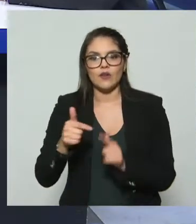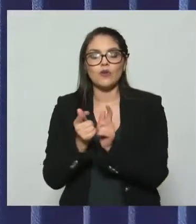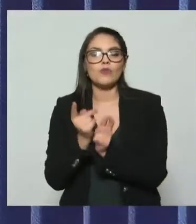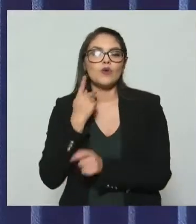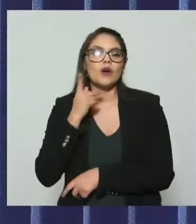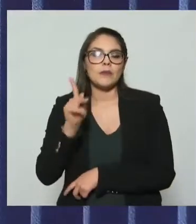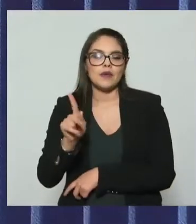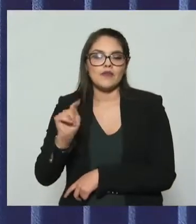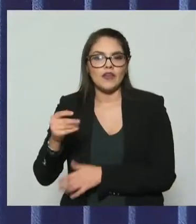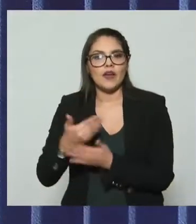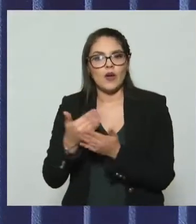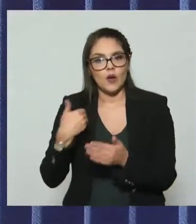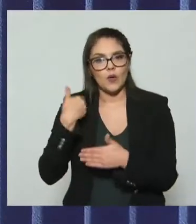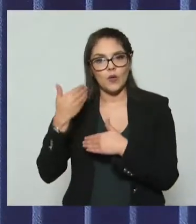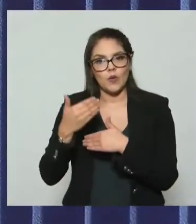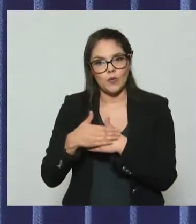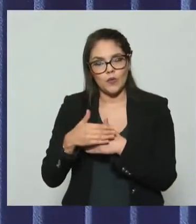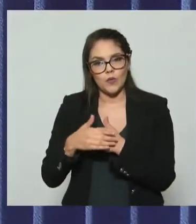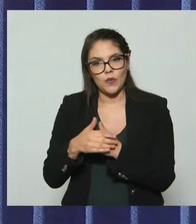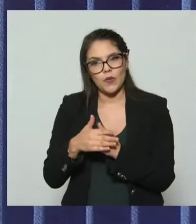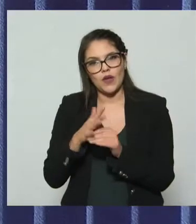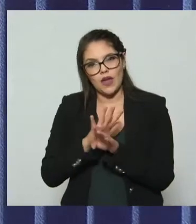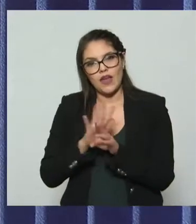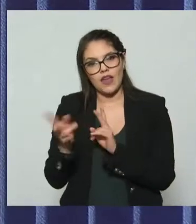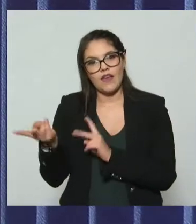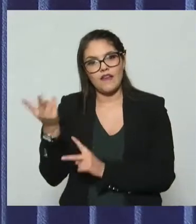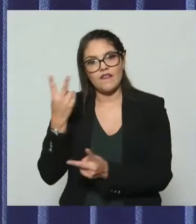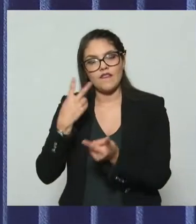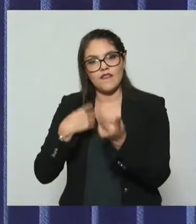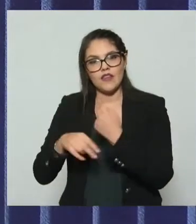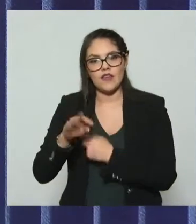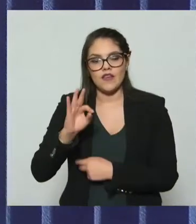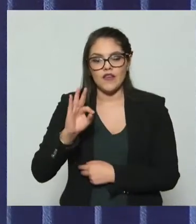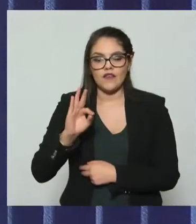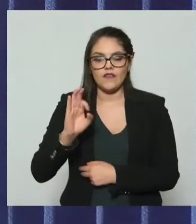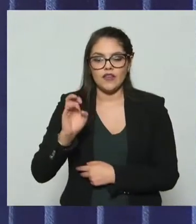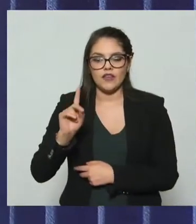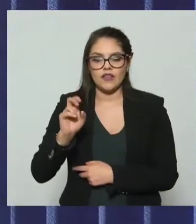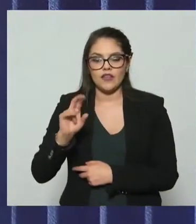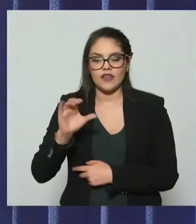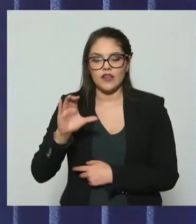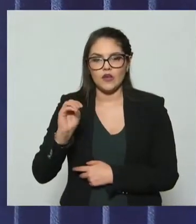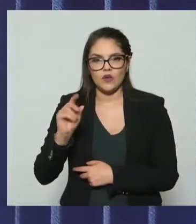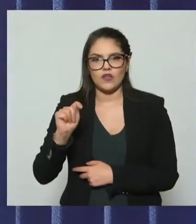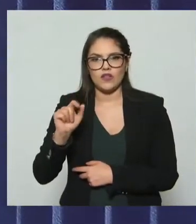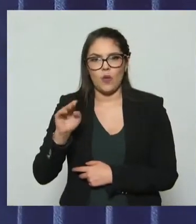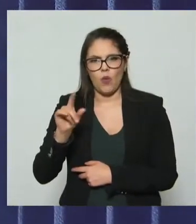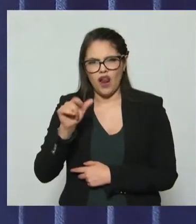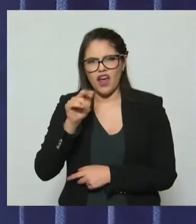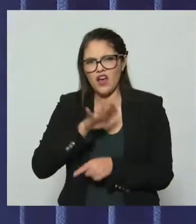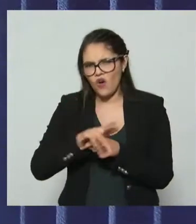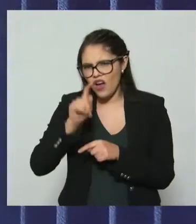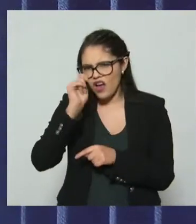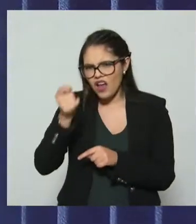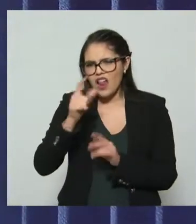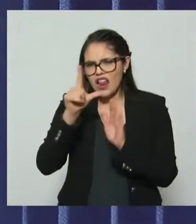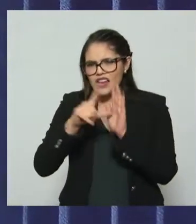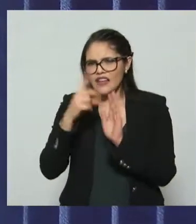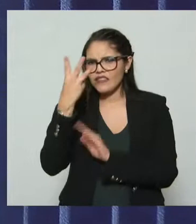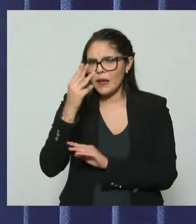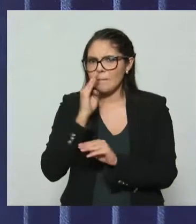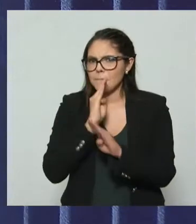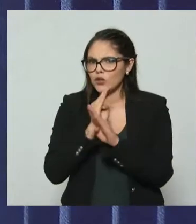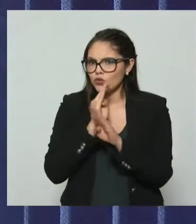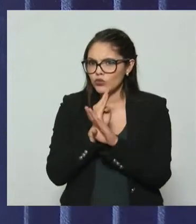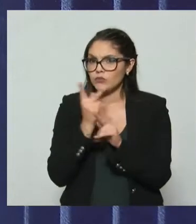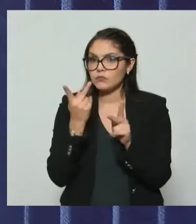con Agenda y Contexto con el siguiente bloque. Ya está en nuestro estudio Federico Taboada, él es urbanista. Vamos a hablar de la línea 3 del Metrobús,